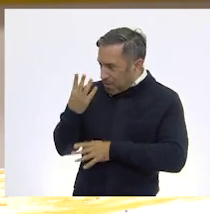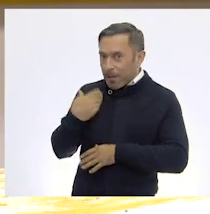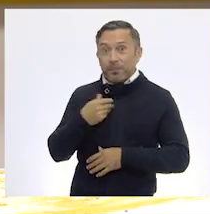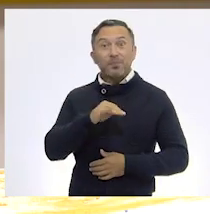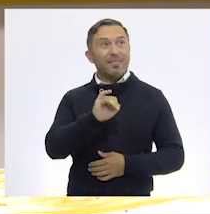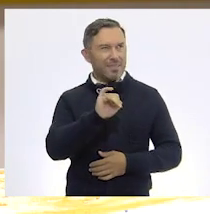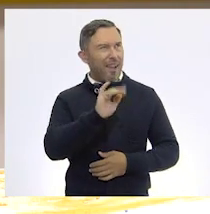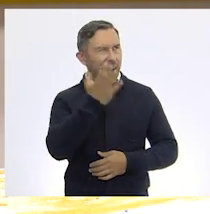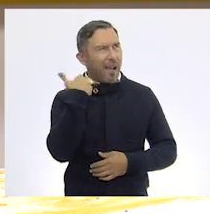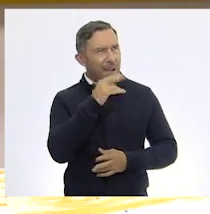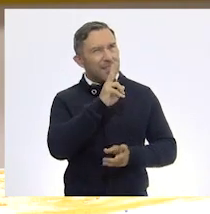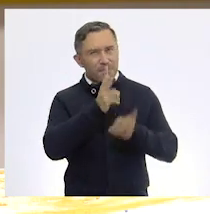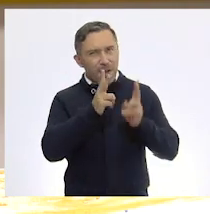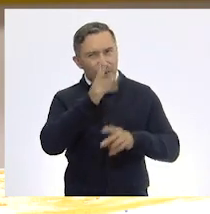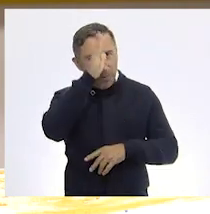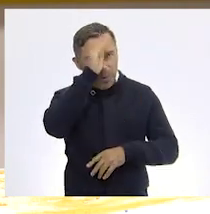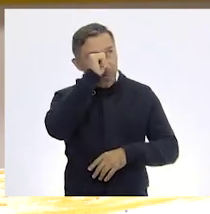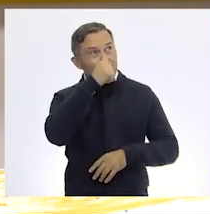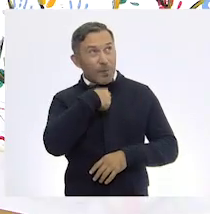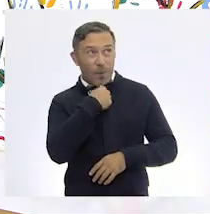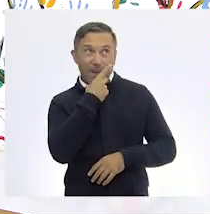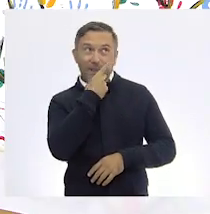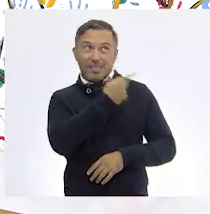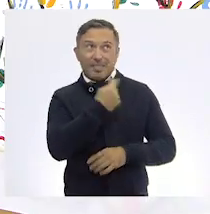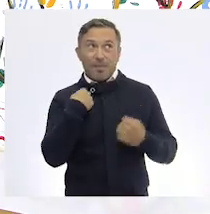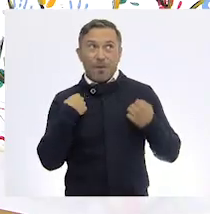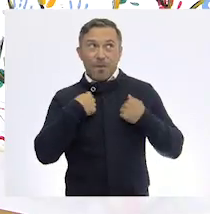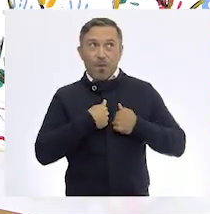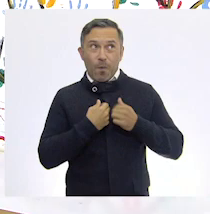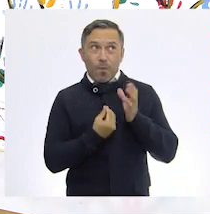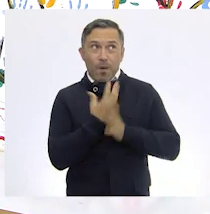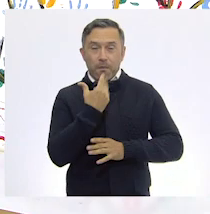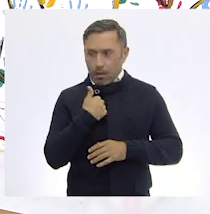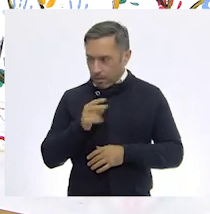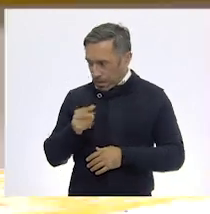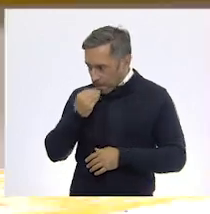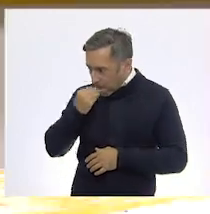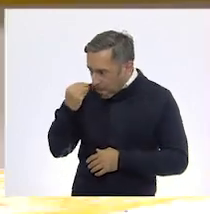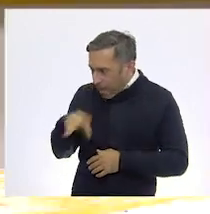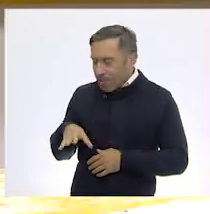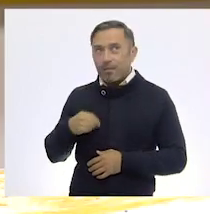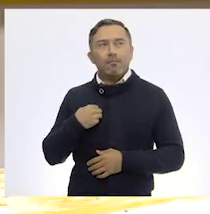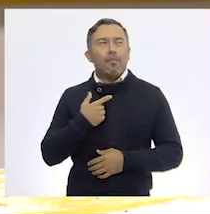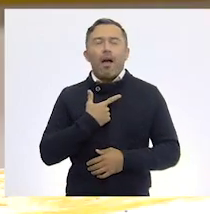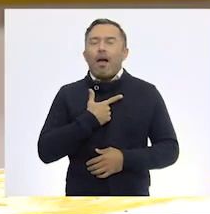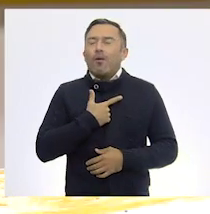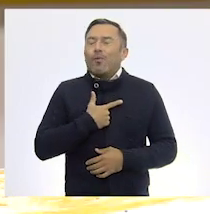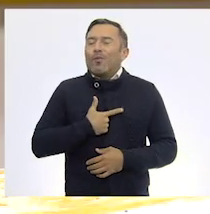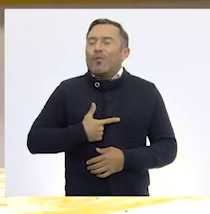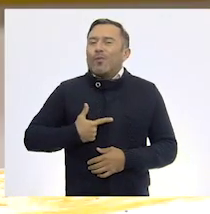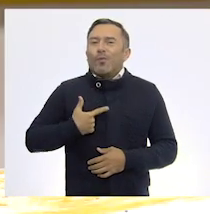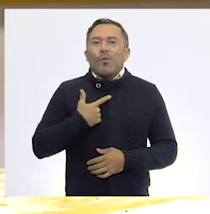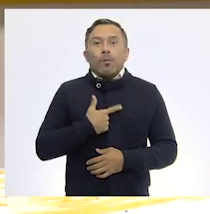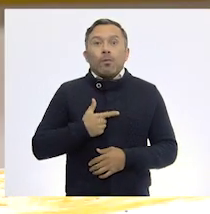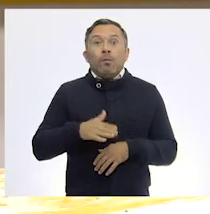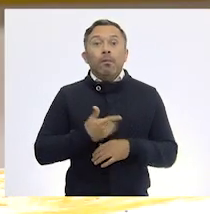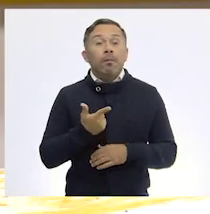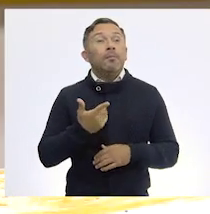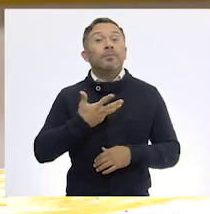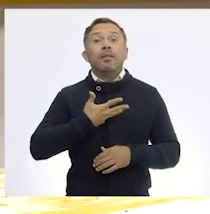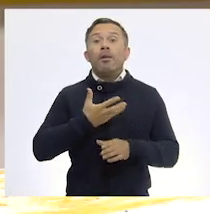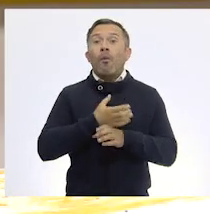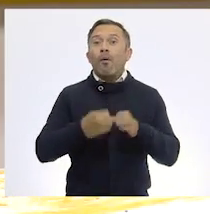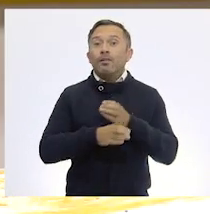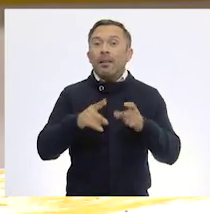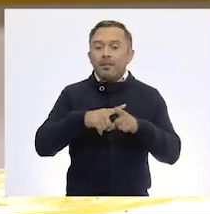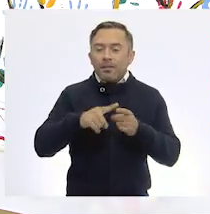traer mi mochila nueva? ¡Está padrísima! Y me gustó mucho, porque traigo todas mis cosas para nuestras clases. ¡Ay, qué bueno